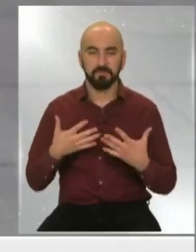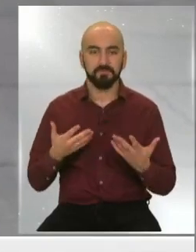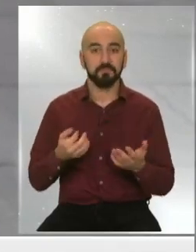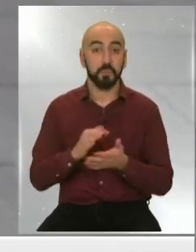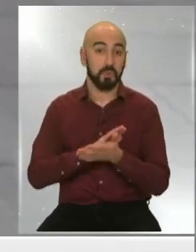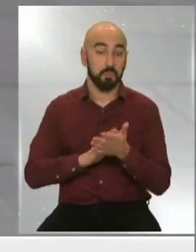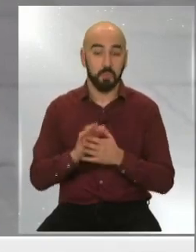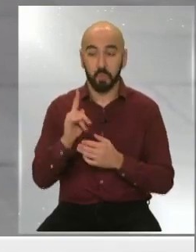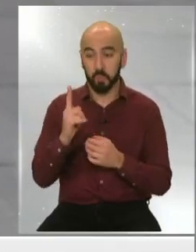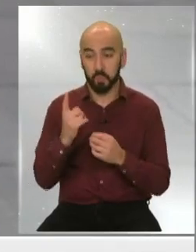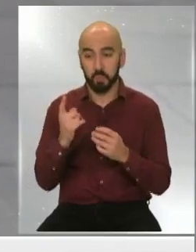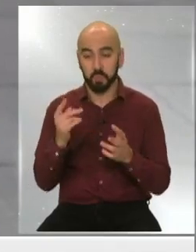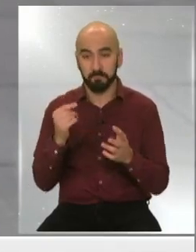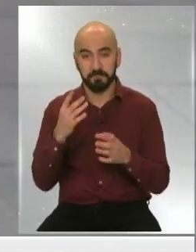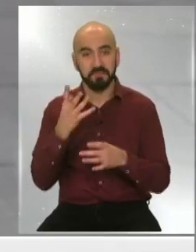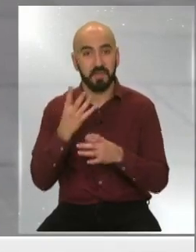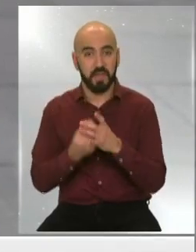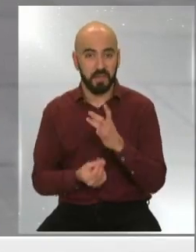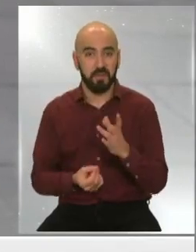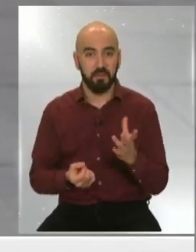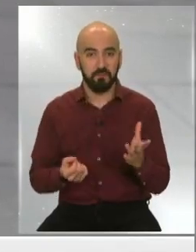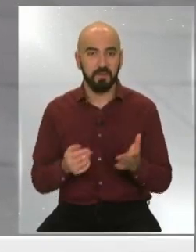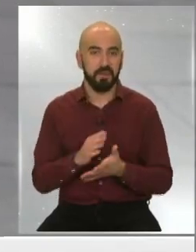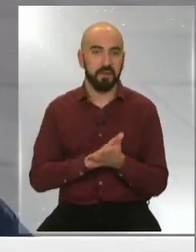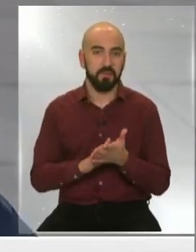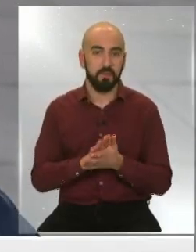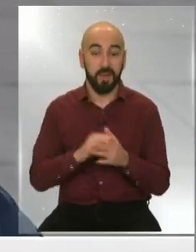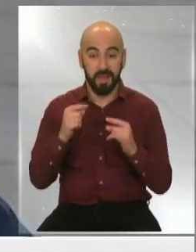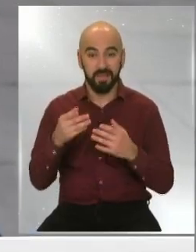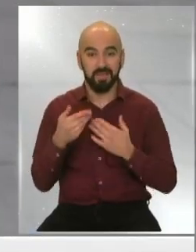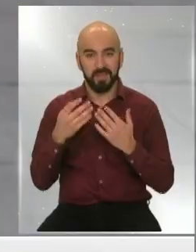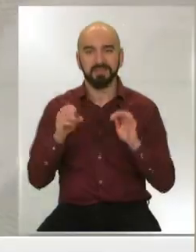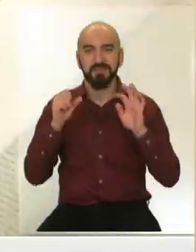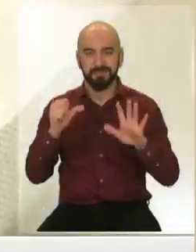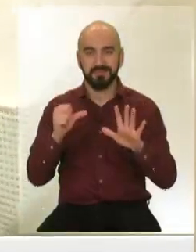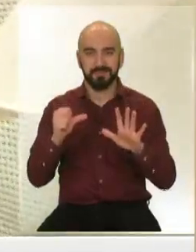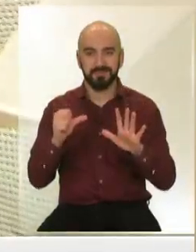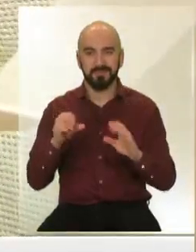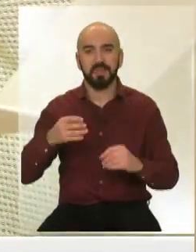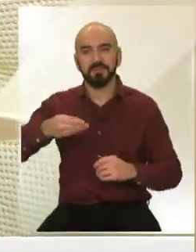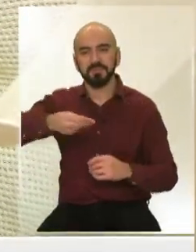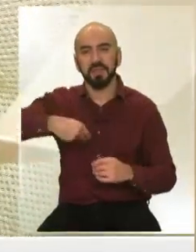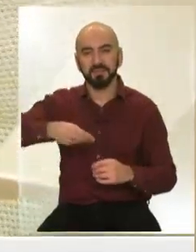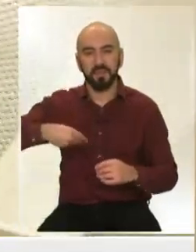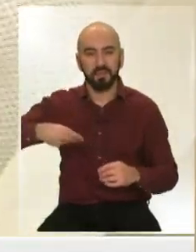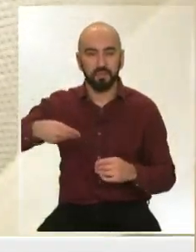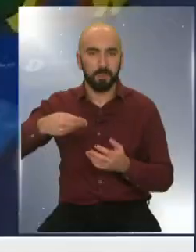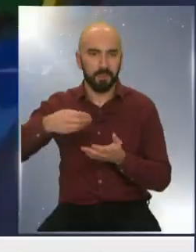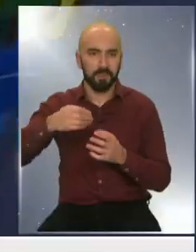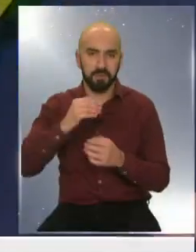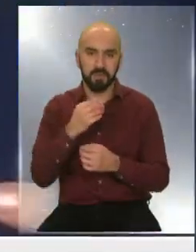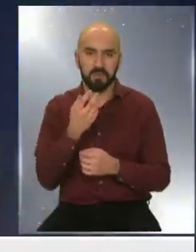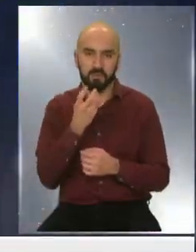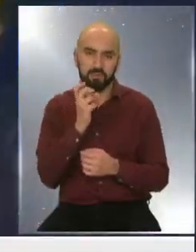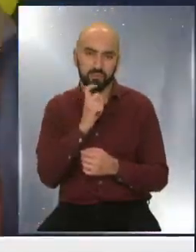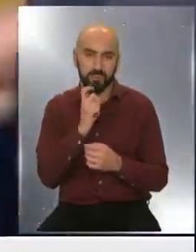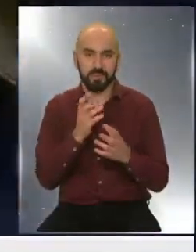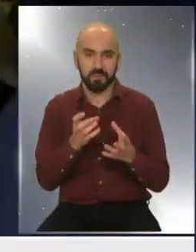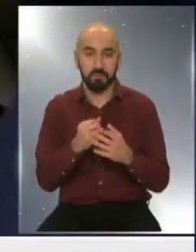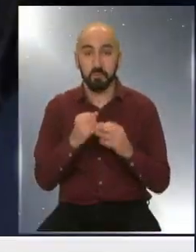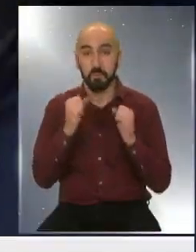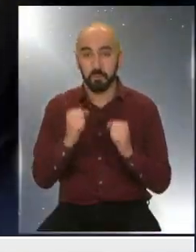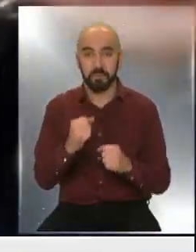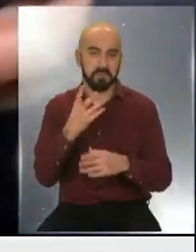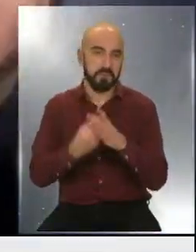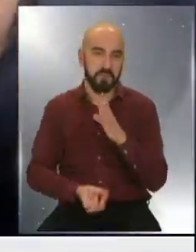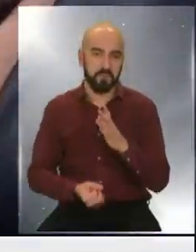usted lo está leyendo ahí, estamos entregando en esta caja seis salsa de tomate. A lo mejor si hay problema de stock de salsa de tomate, habrá que entregar tres